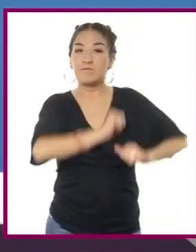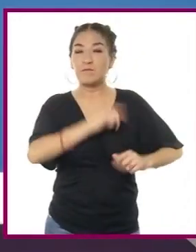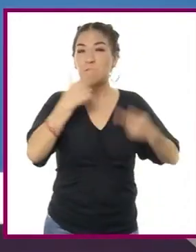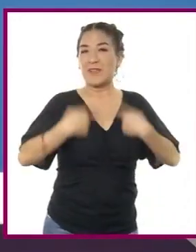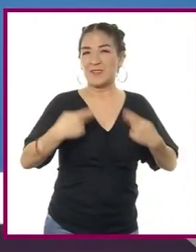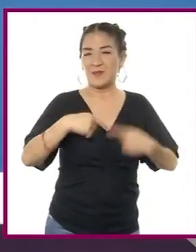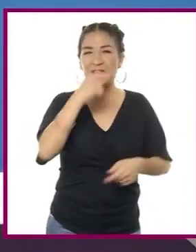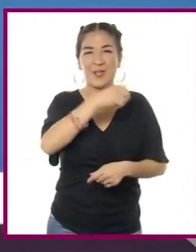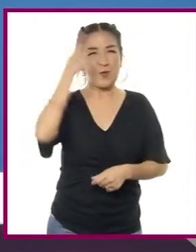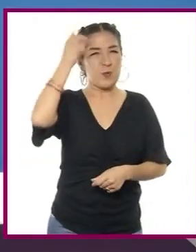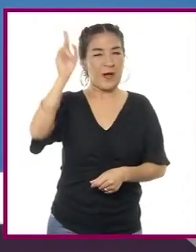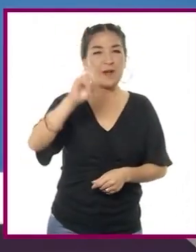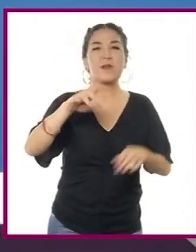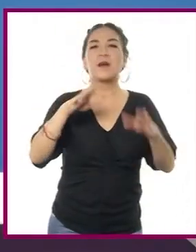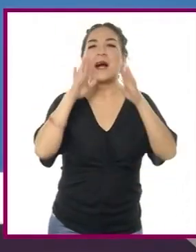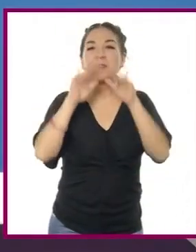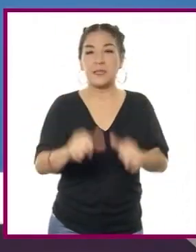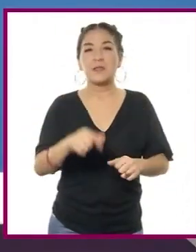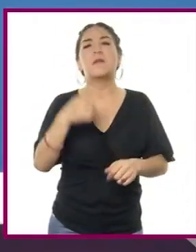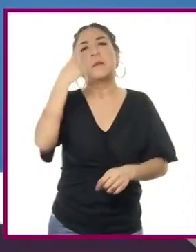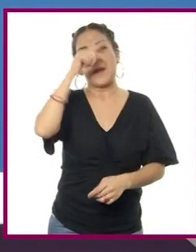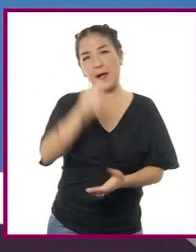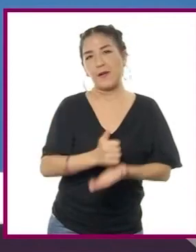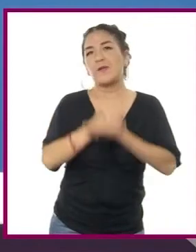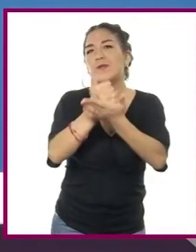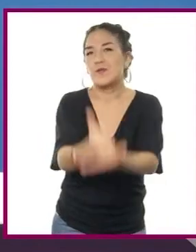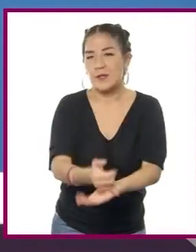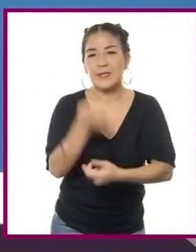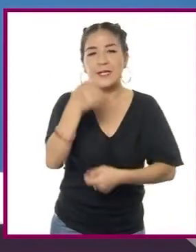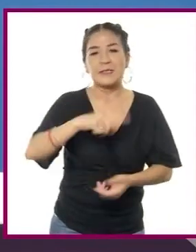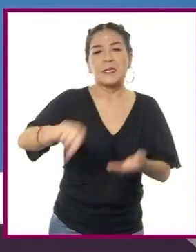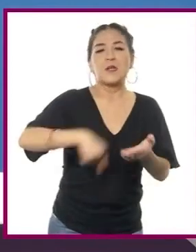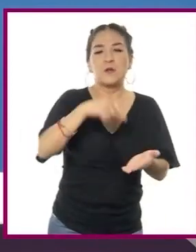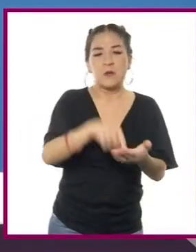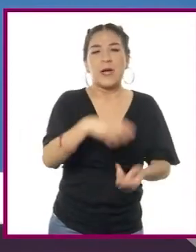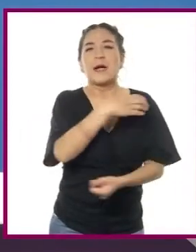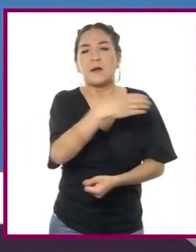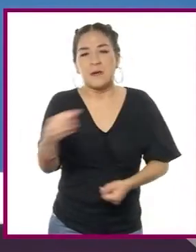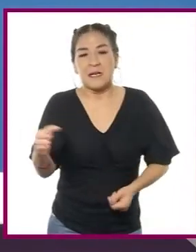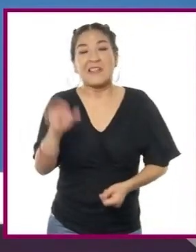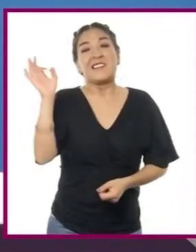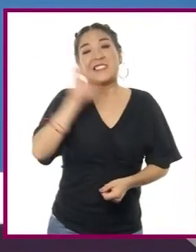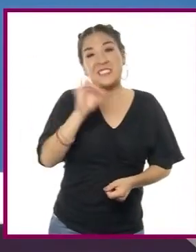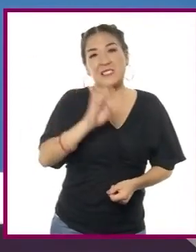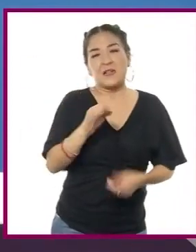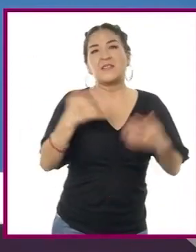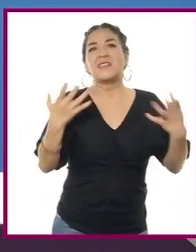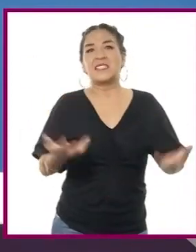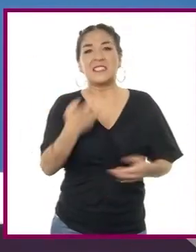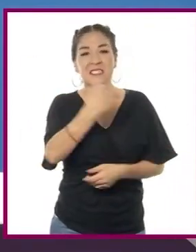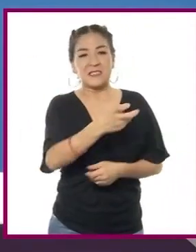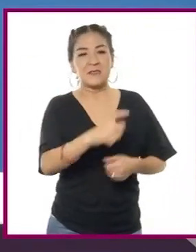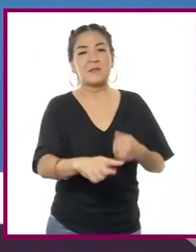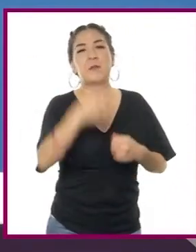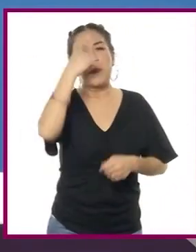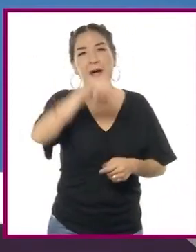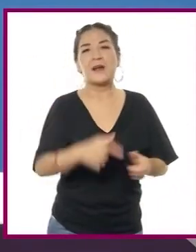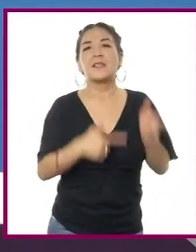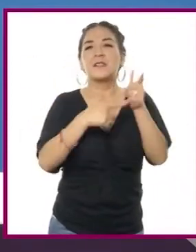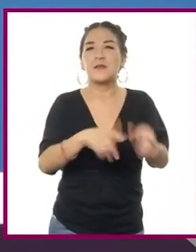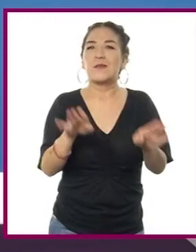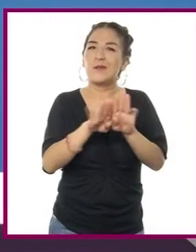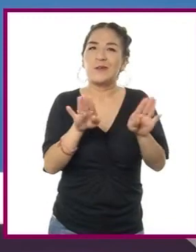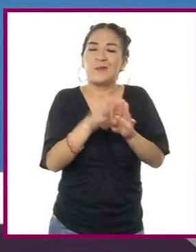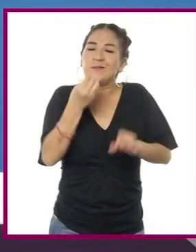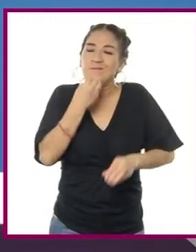podían constituir una verdadera ayuda para las familias campesinas o convertirse en el instrumento para mantenerlas